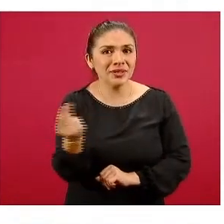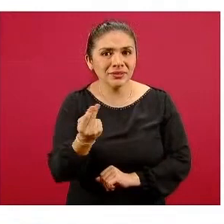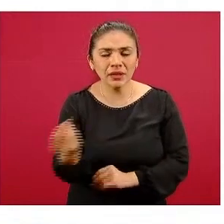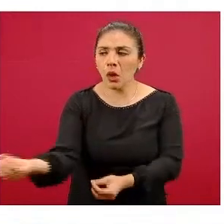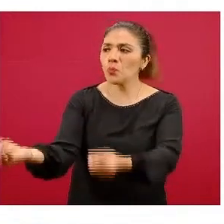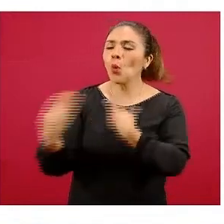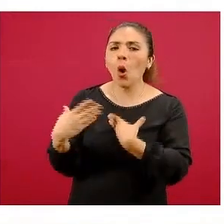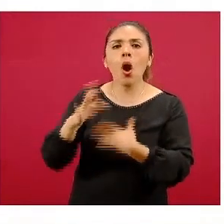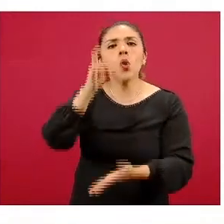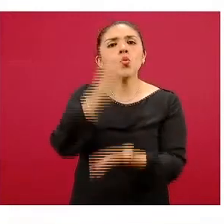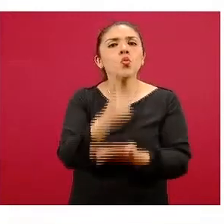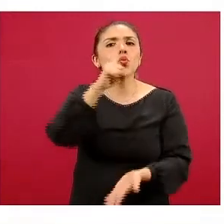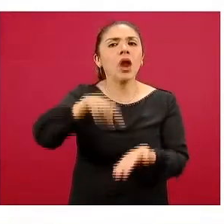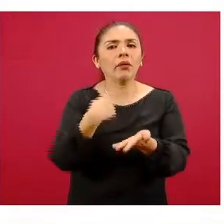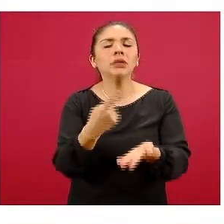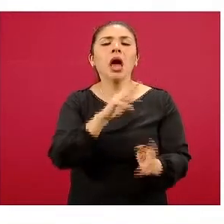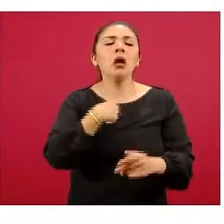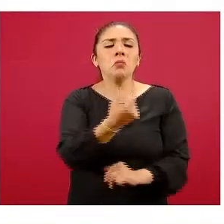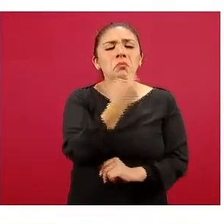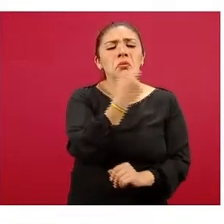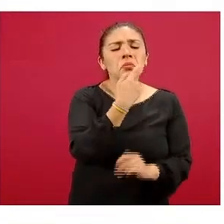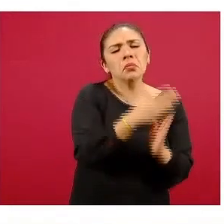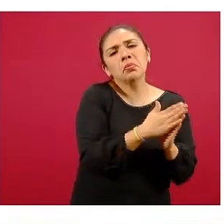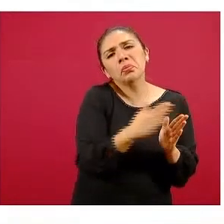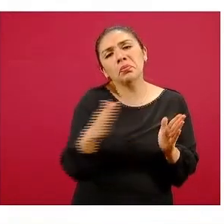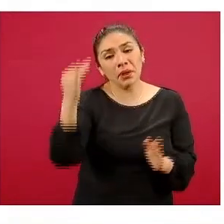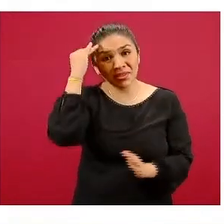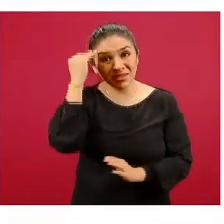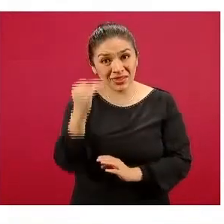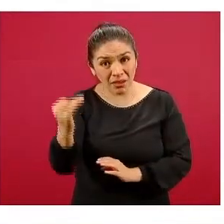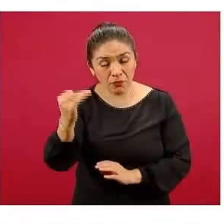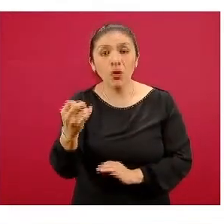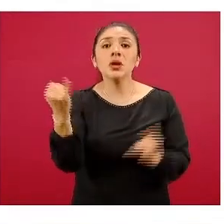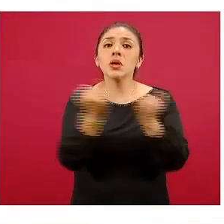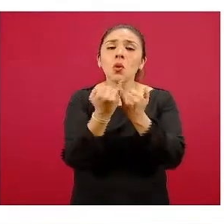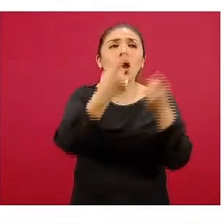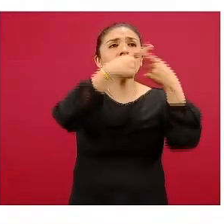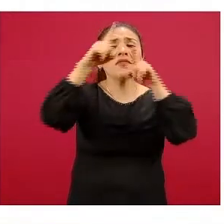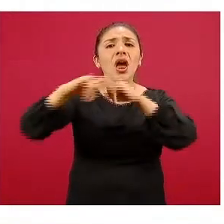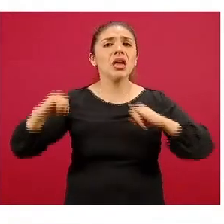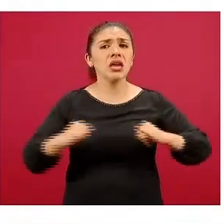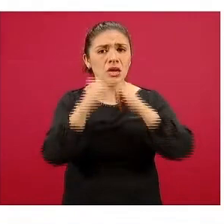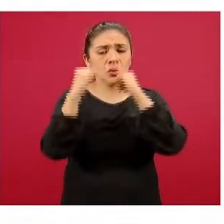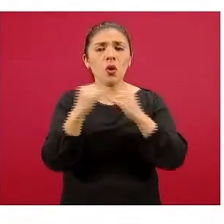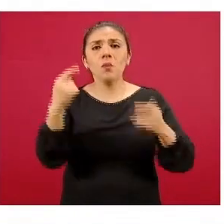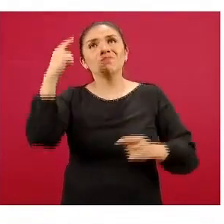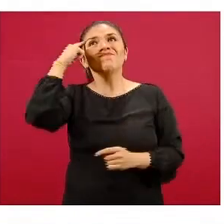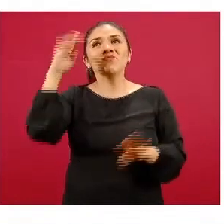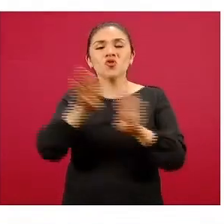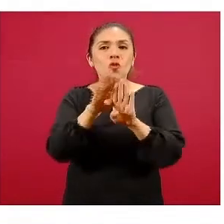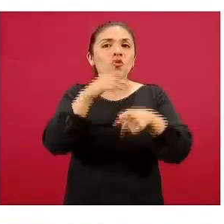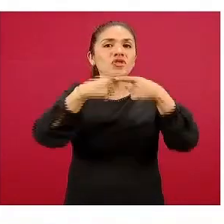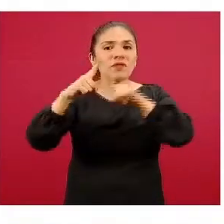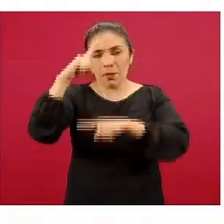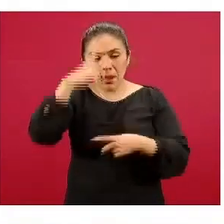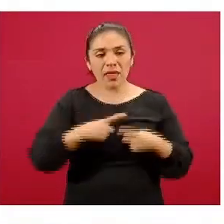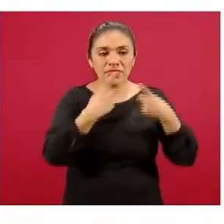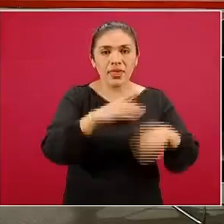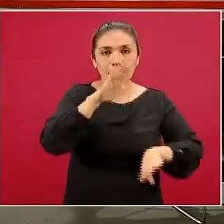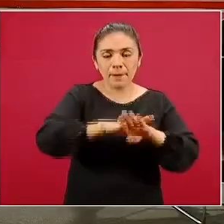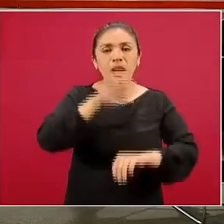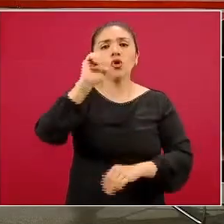consultas y también otras instituciones hicieron diferentes modelos para poder apoyar este abasto.